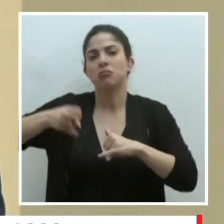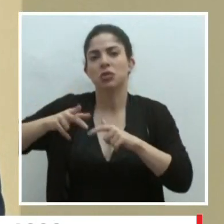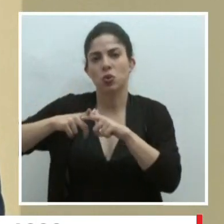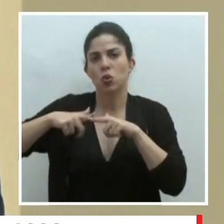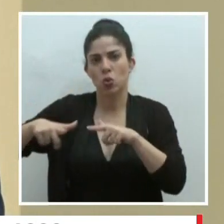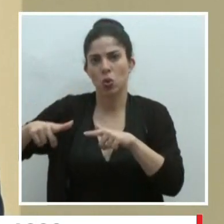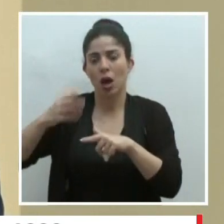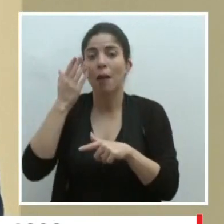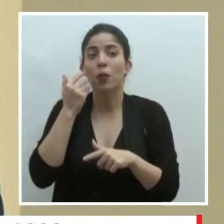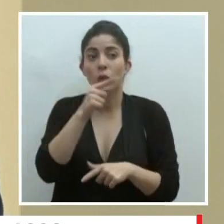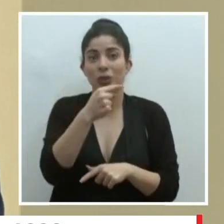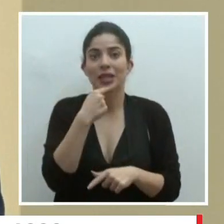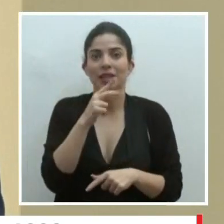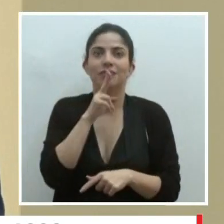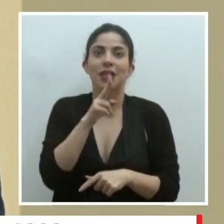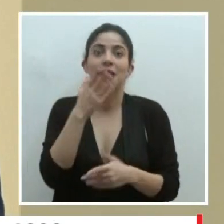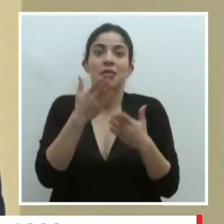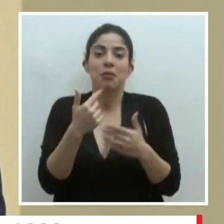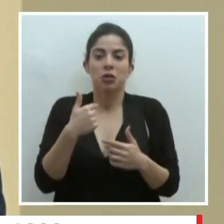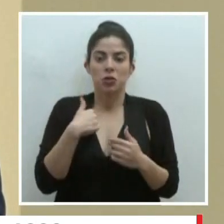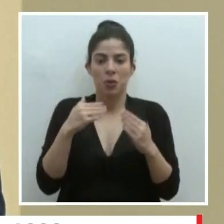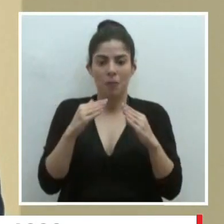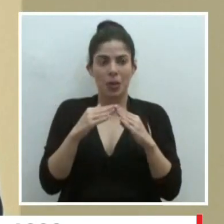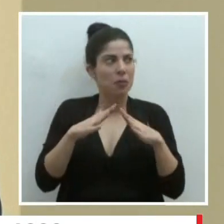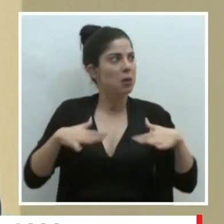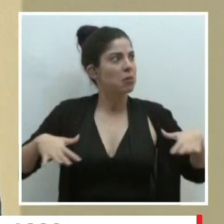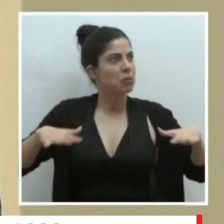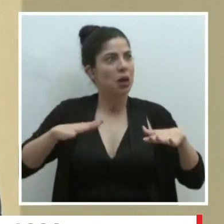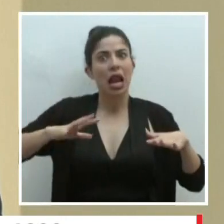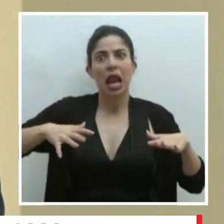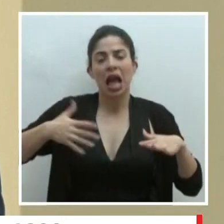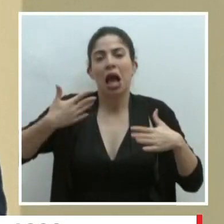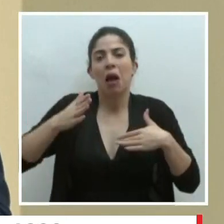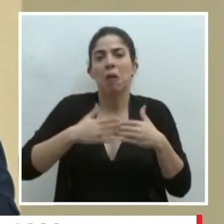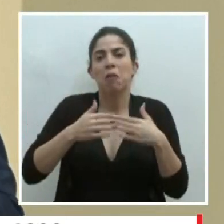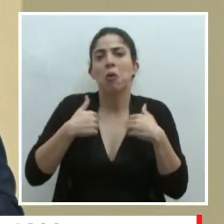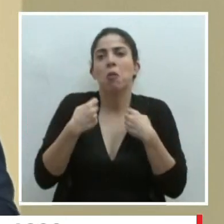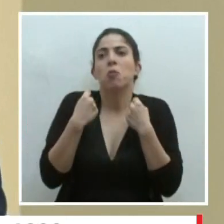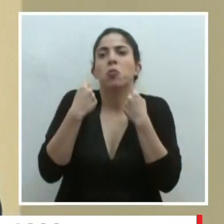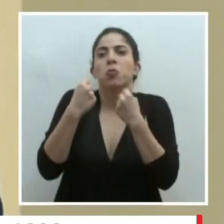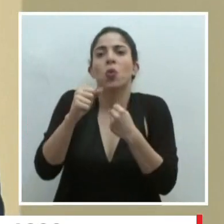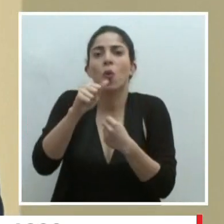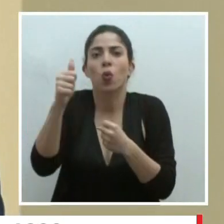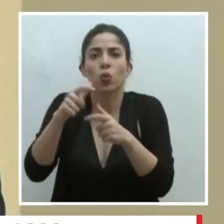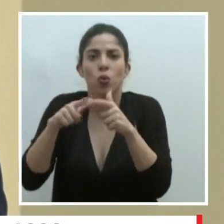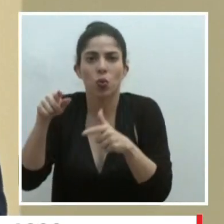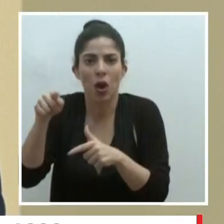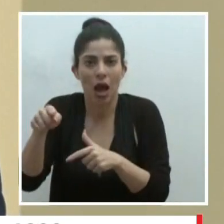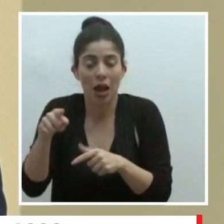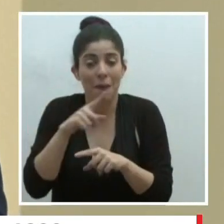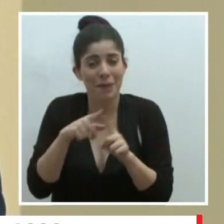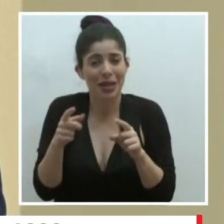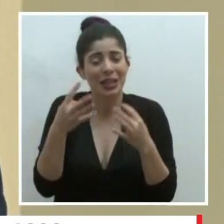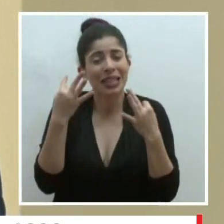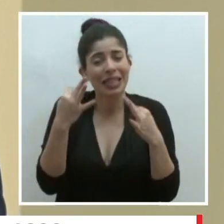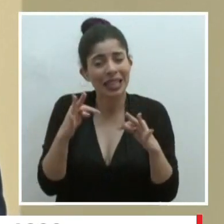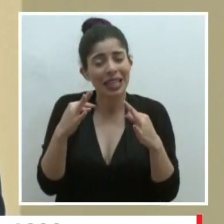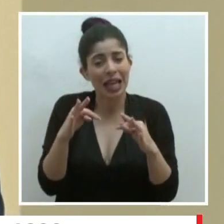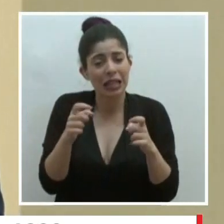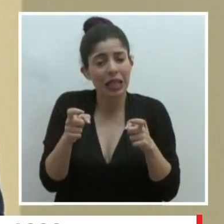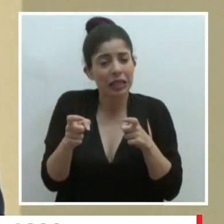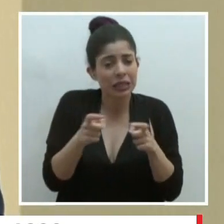usted bien dice es cierto, puede ser que ellos perfectamente se desplacen a otras zonas, y yo creo que mientras logramos contener el asunto de